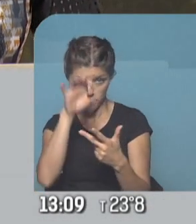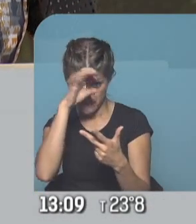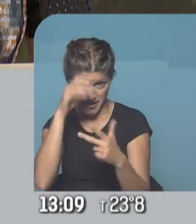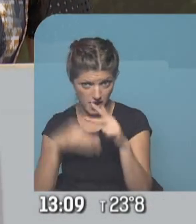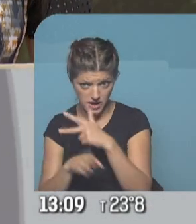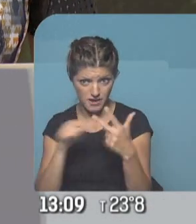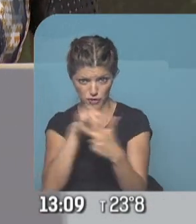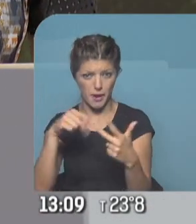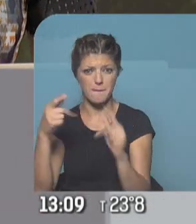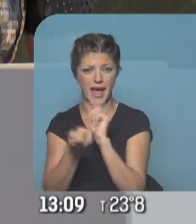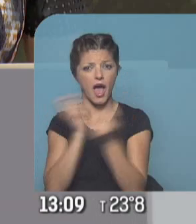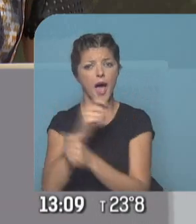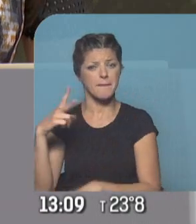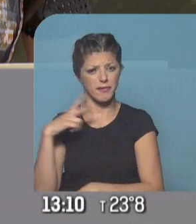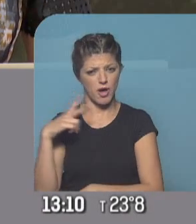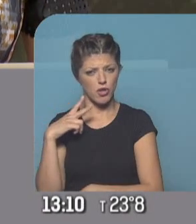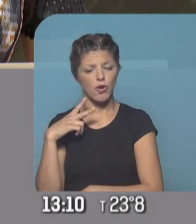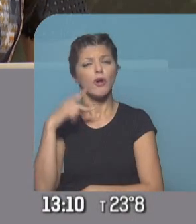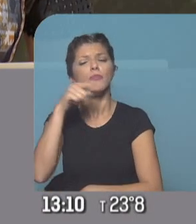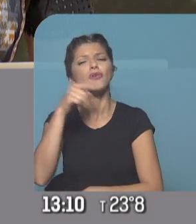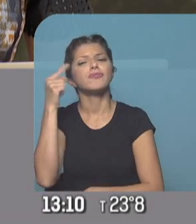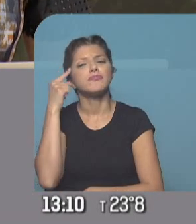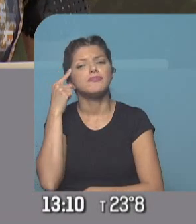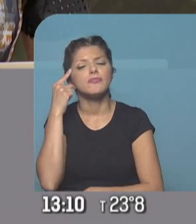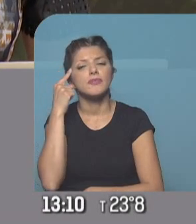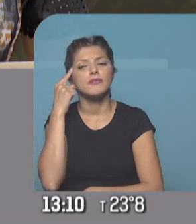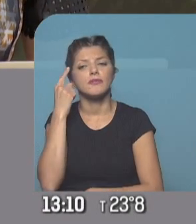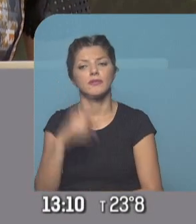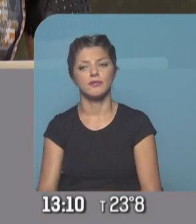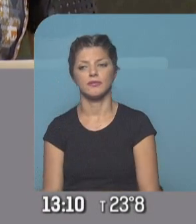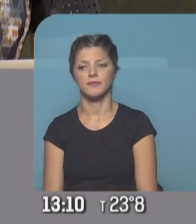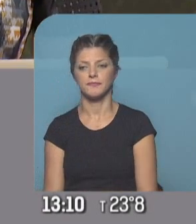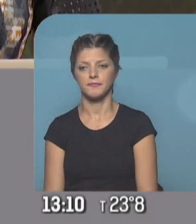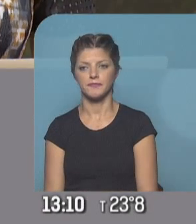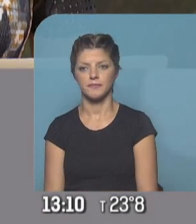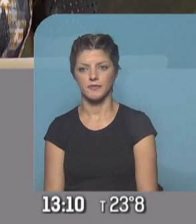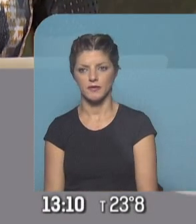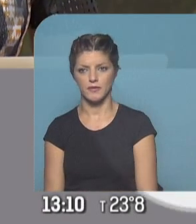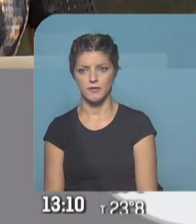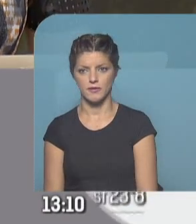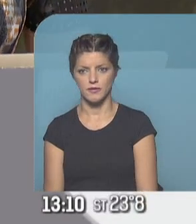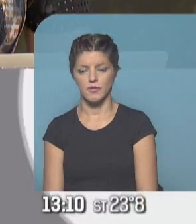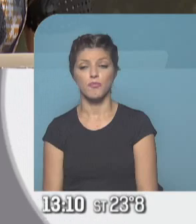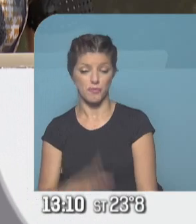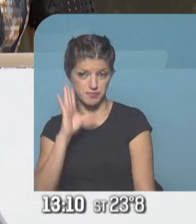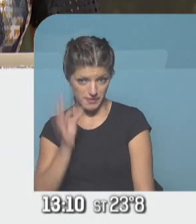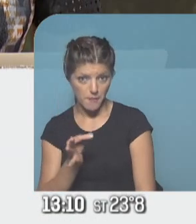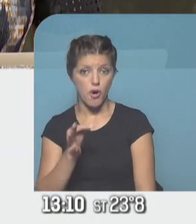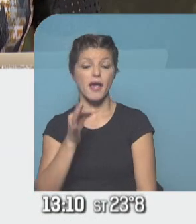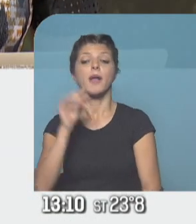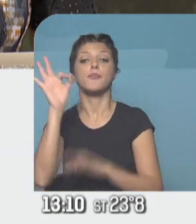en este campo. ¿Cómo ves esto como un contexto general donde verdaderamente hay un cambio de proyecto